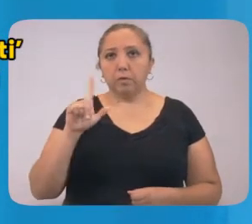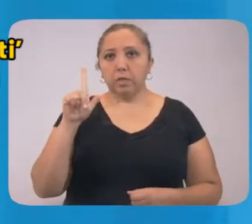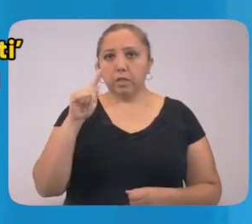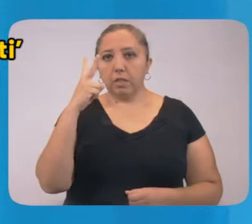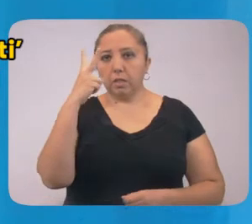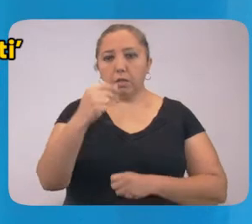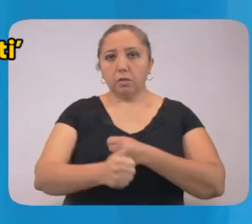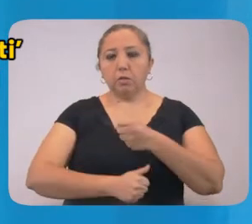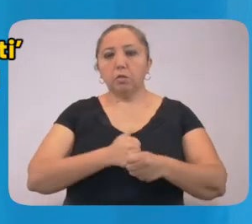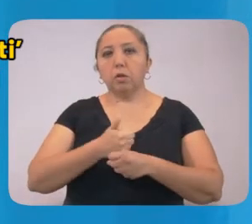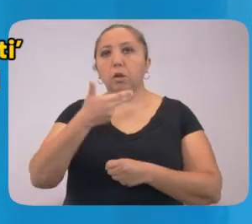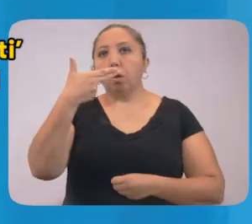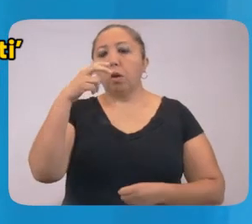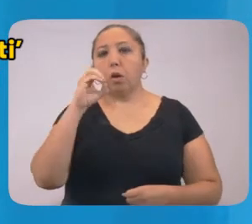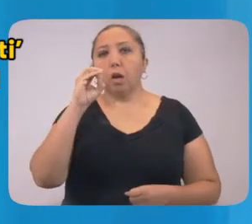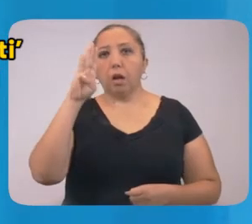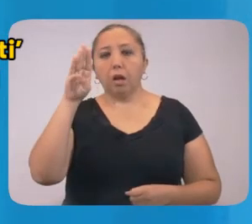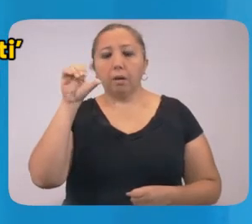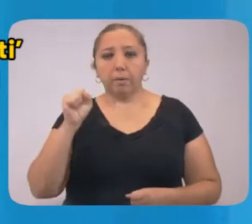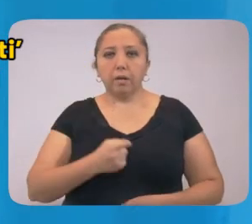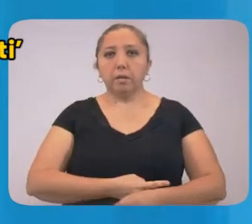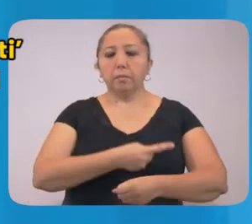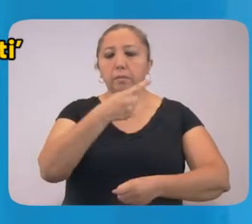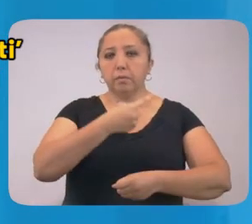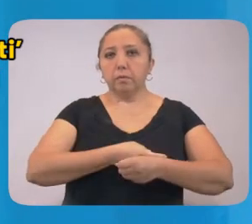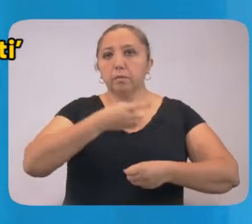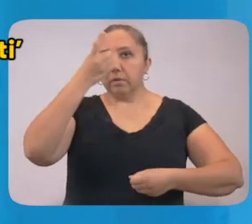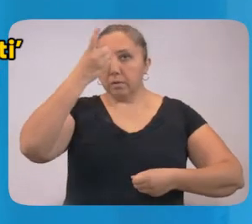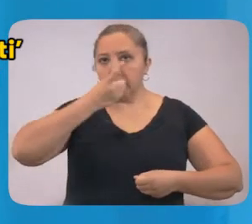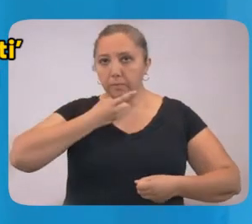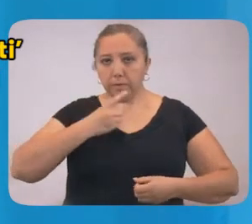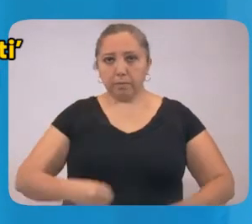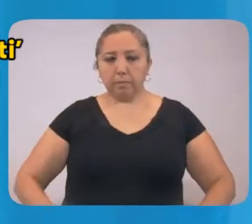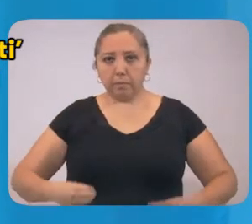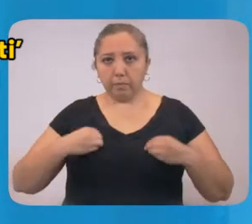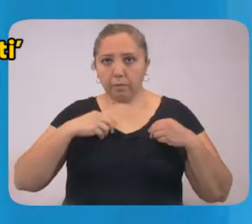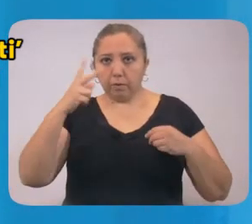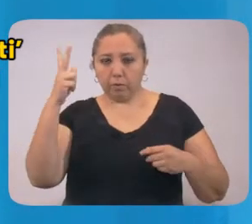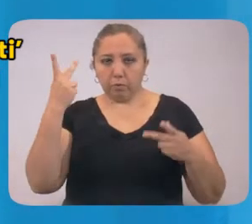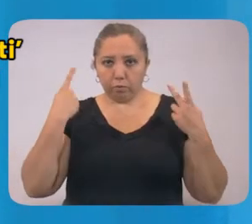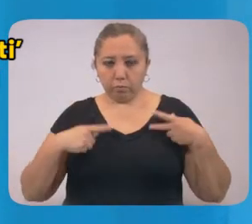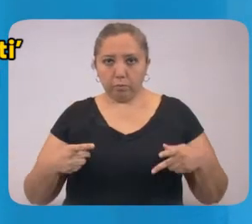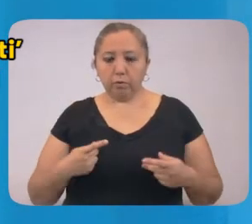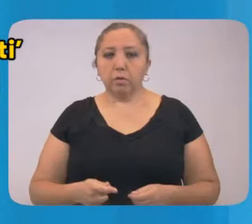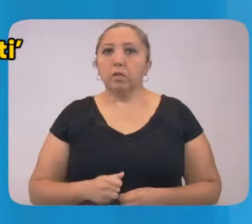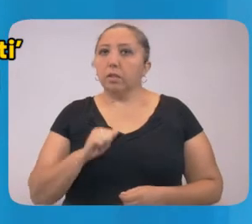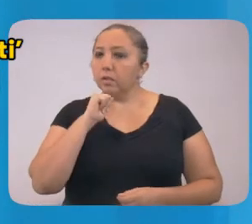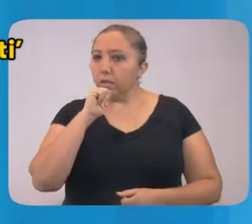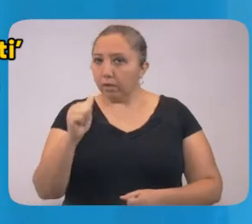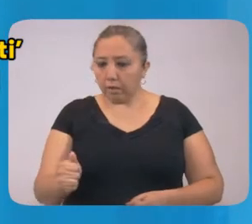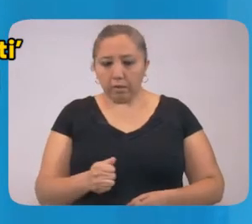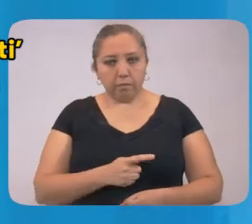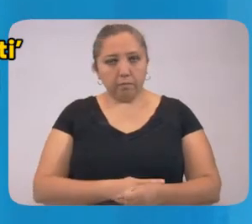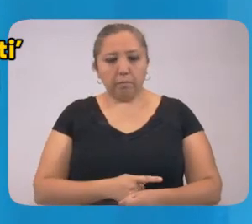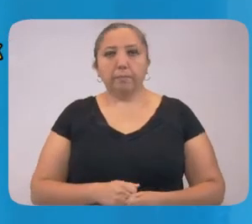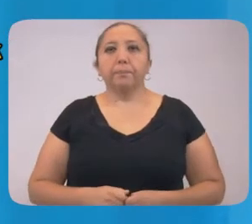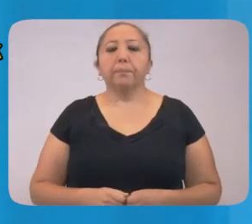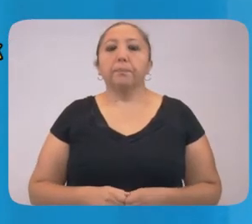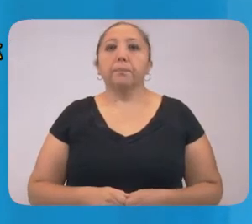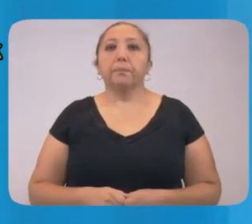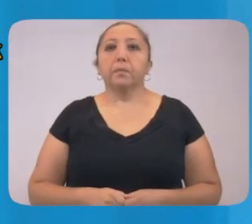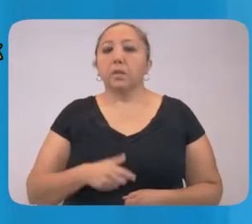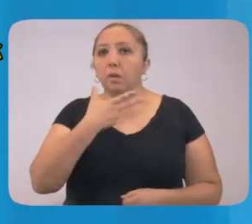72 años dejó cava con obesidad hipertensión y diabetes vivía con dos contactos que se reportan a sintomáticos